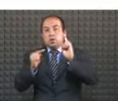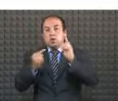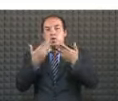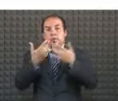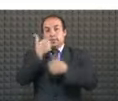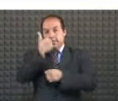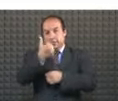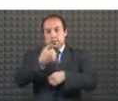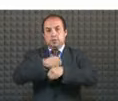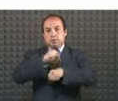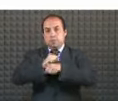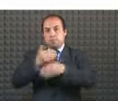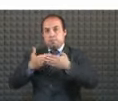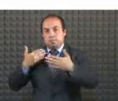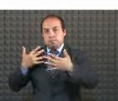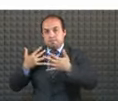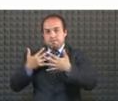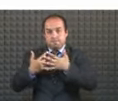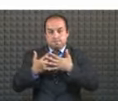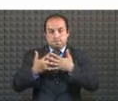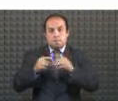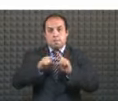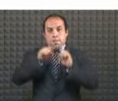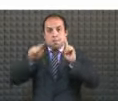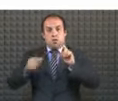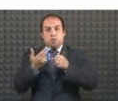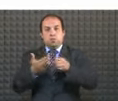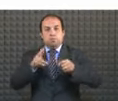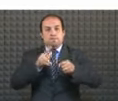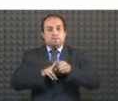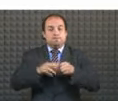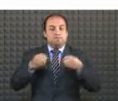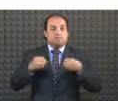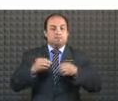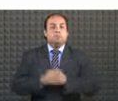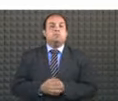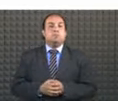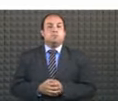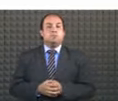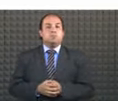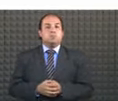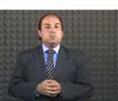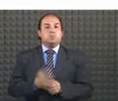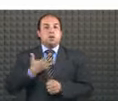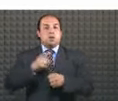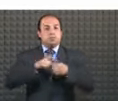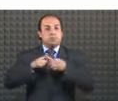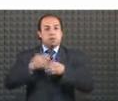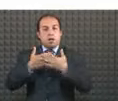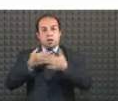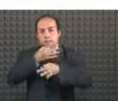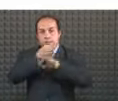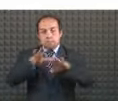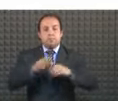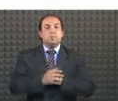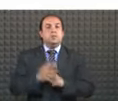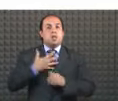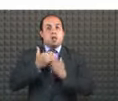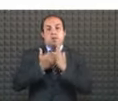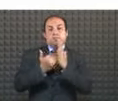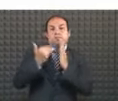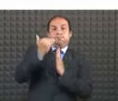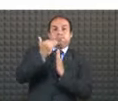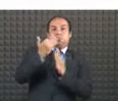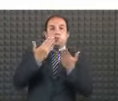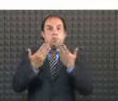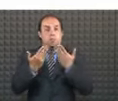la ocupación hospitalaria en la Ciudad de México, derivado de esta estabilización de los ingresos que les hemos comentado varias veces, en las cuales, si bien están más altos que lo que